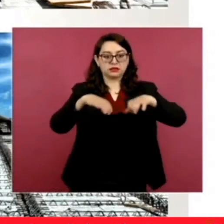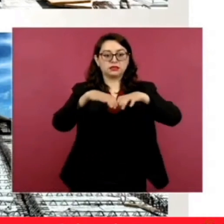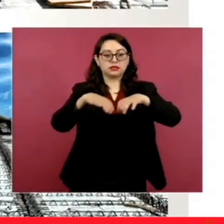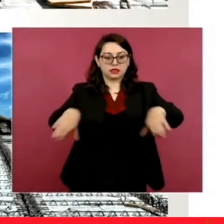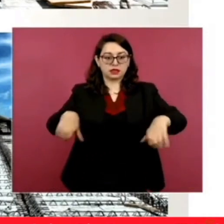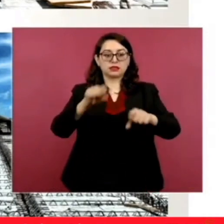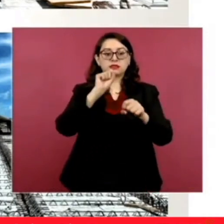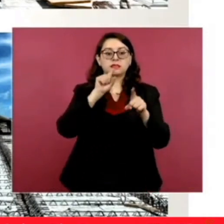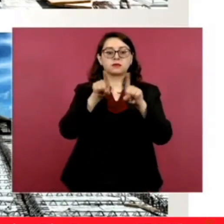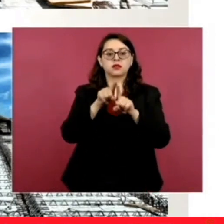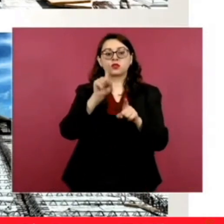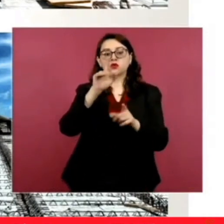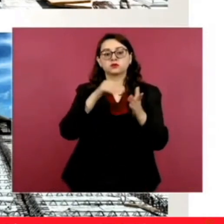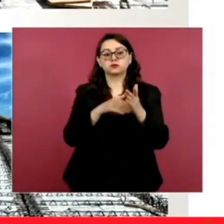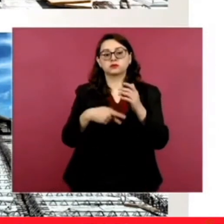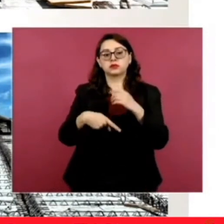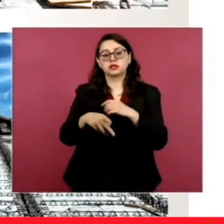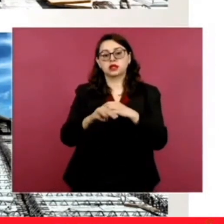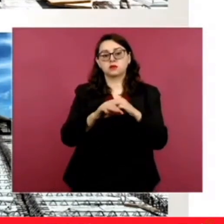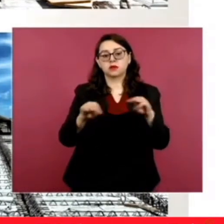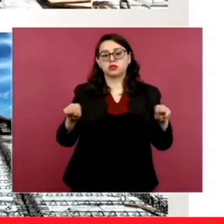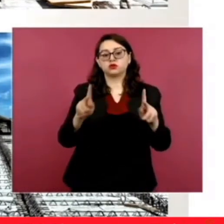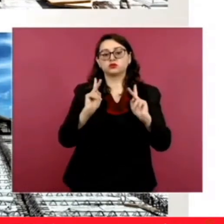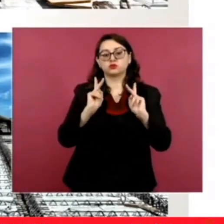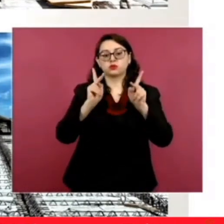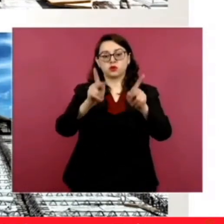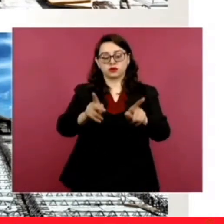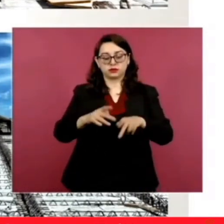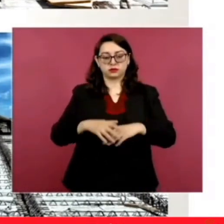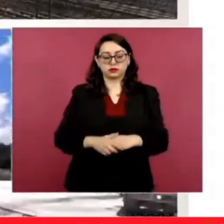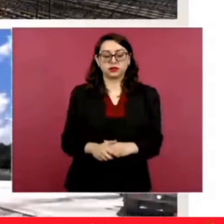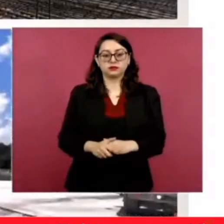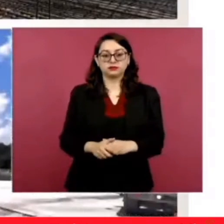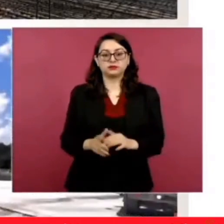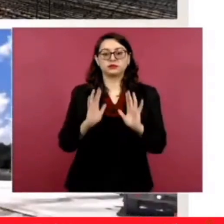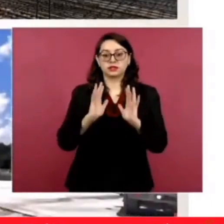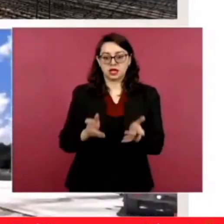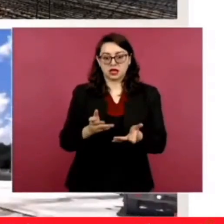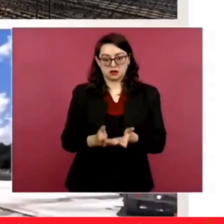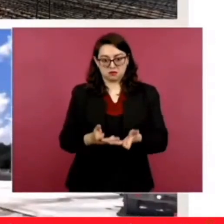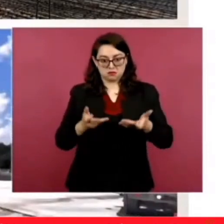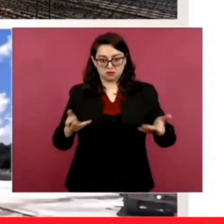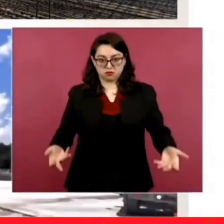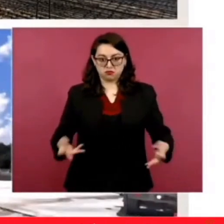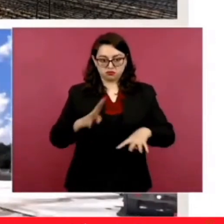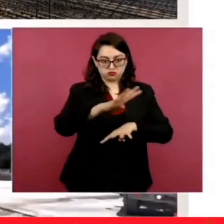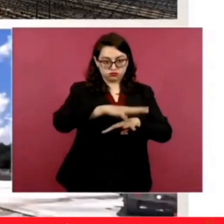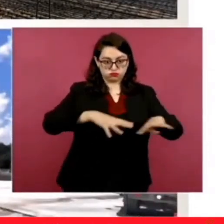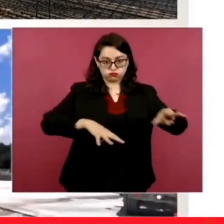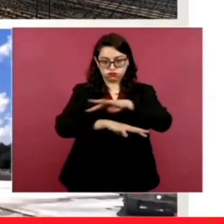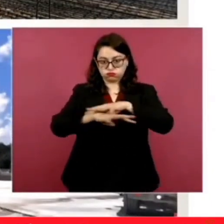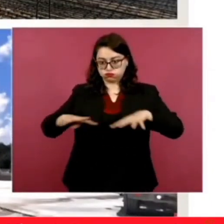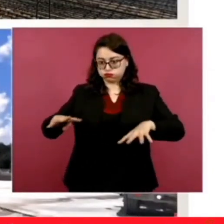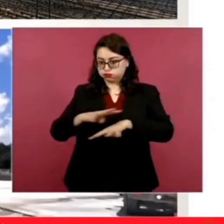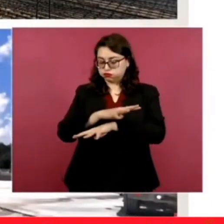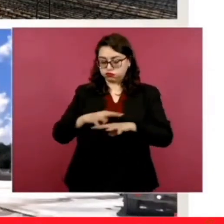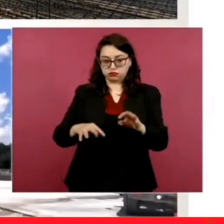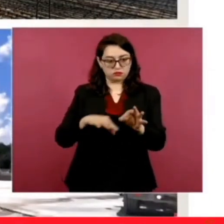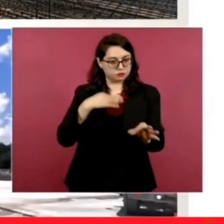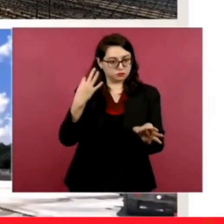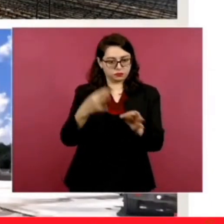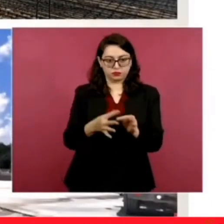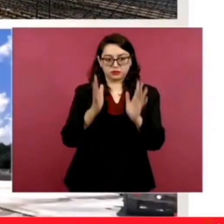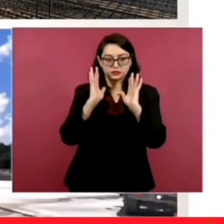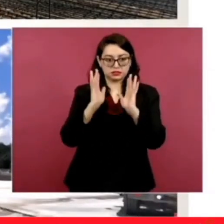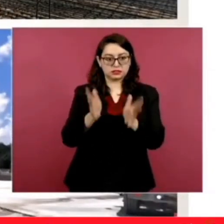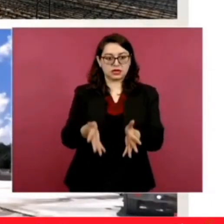el viaducto. En el avance de terraplenes ya se tiene el terraplén base, ya se tiene completamente concluido con los 8.2